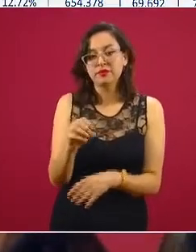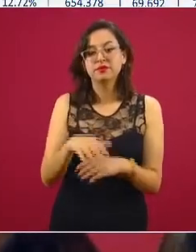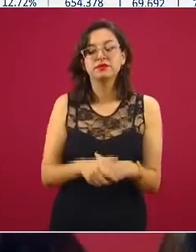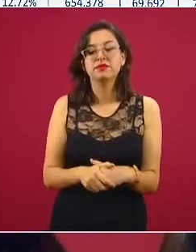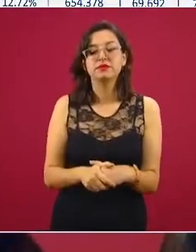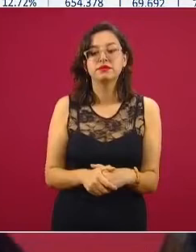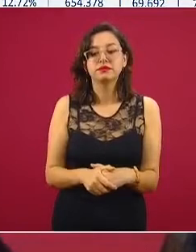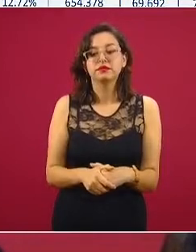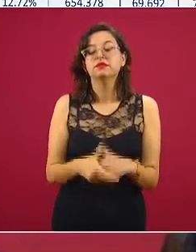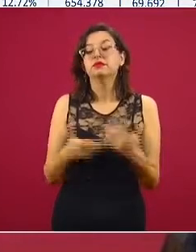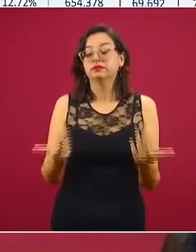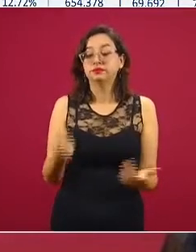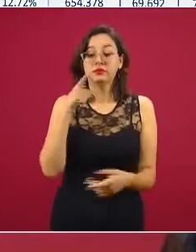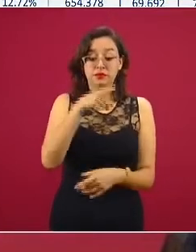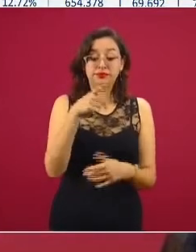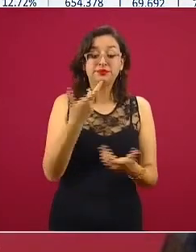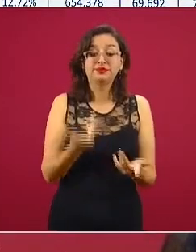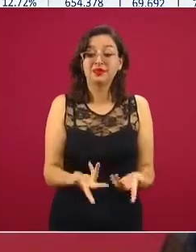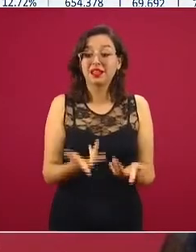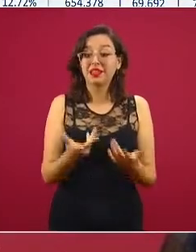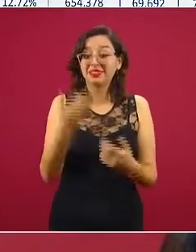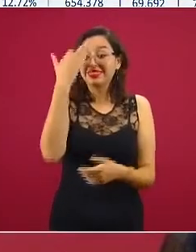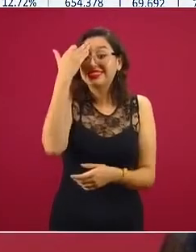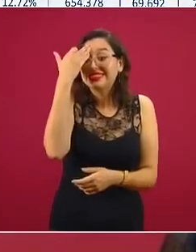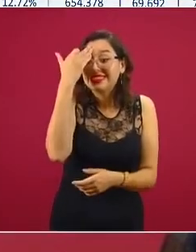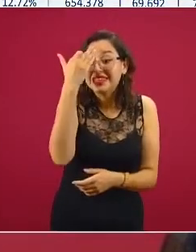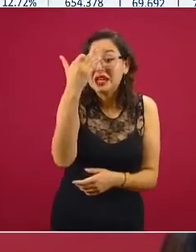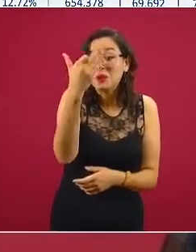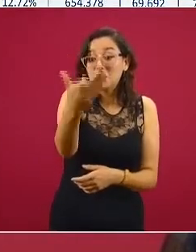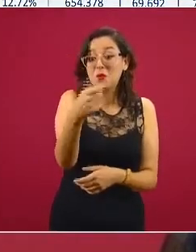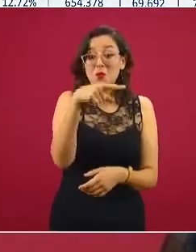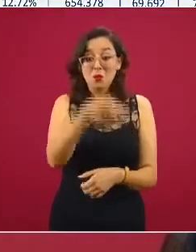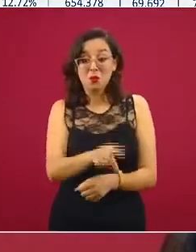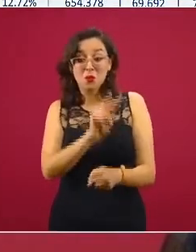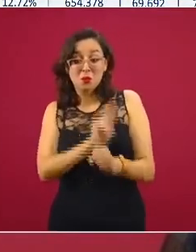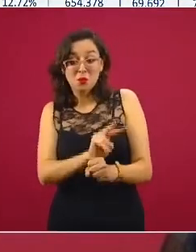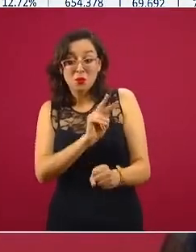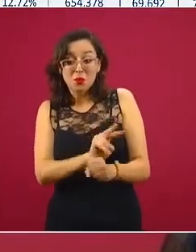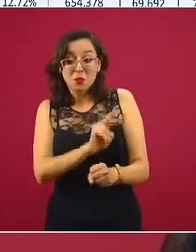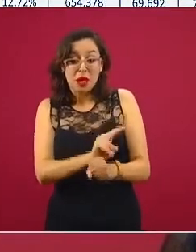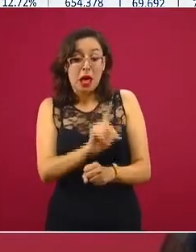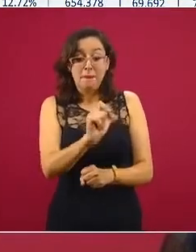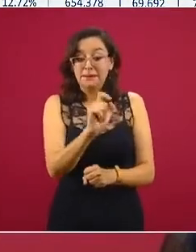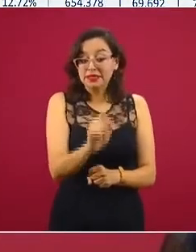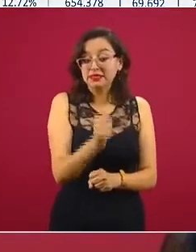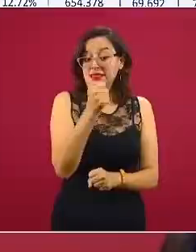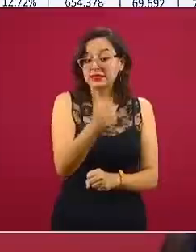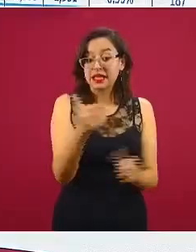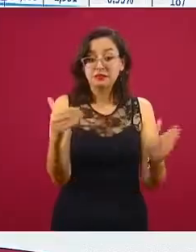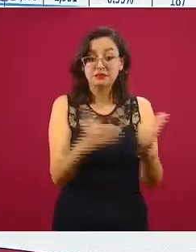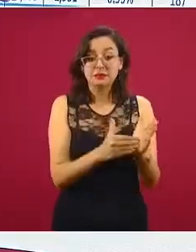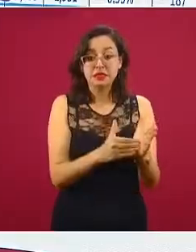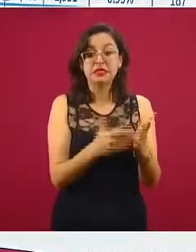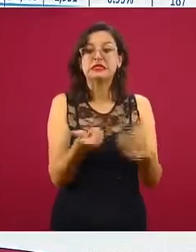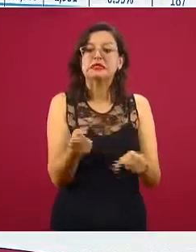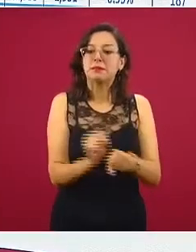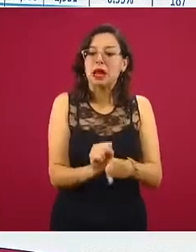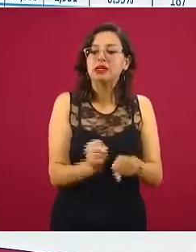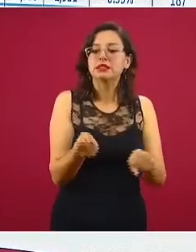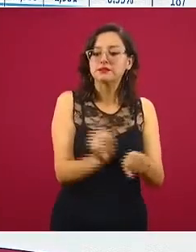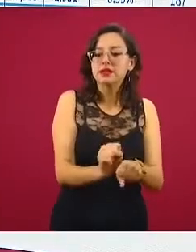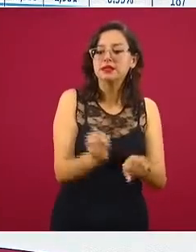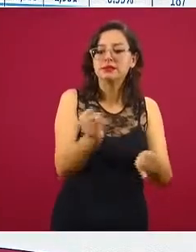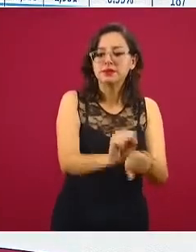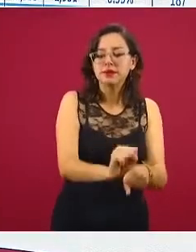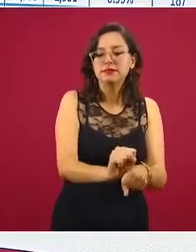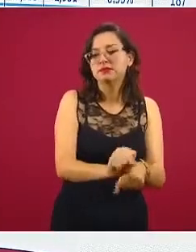los tiempos de procesamiento dependen de la vigilancia generalizada en las 26,000 unidades que tienen cortes semanales